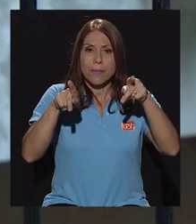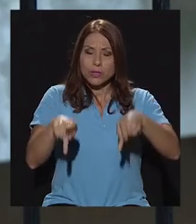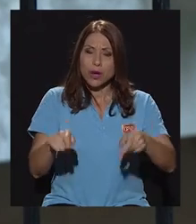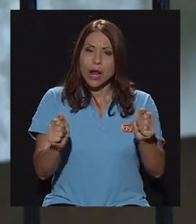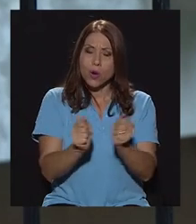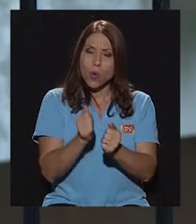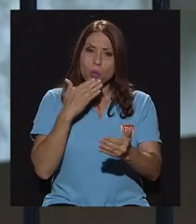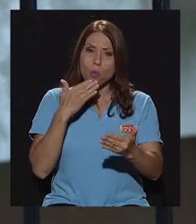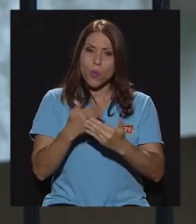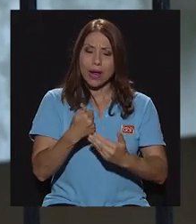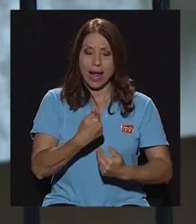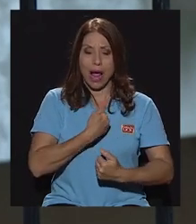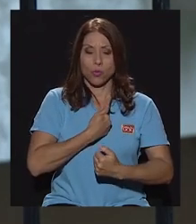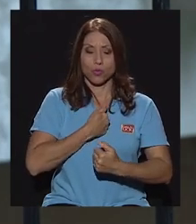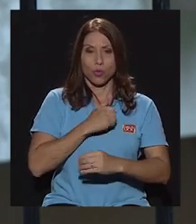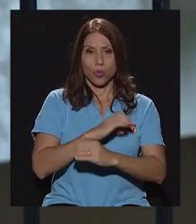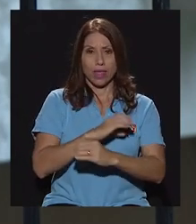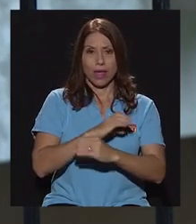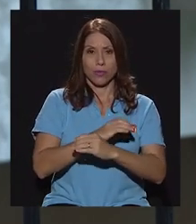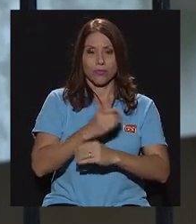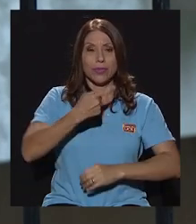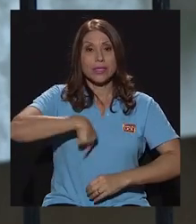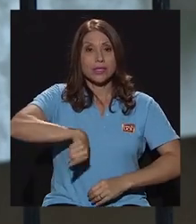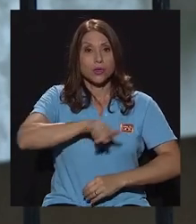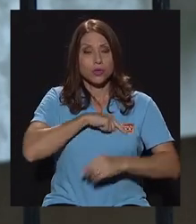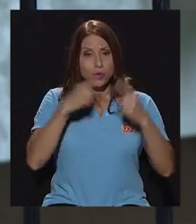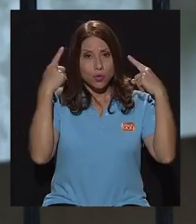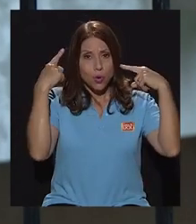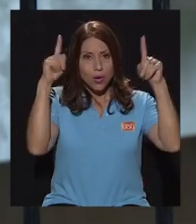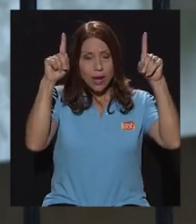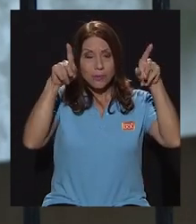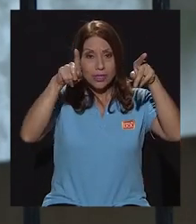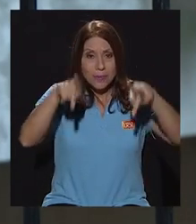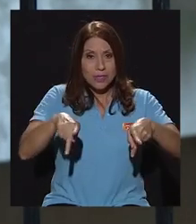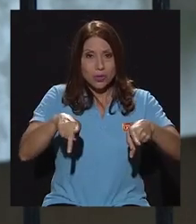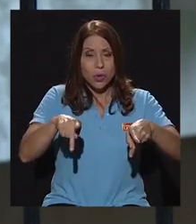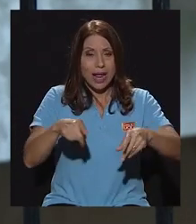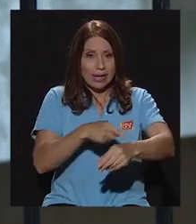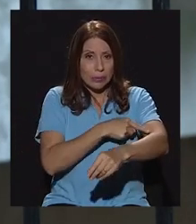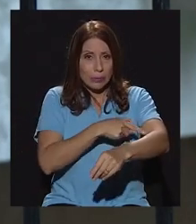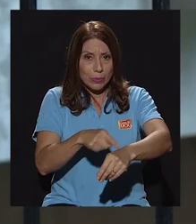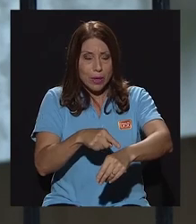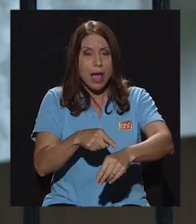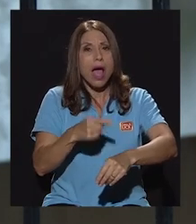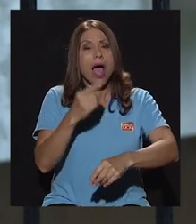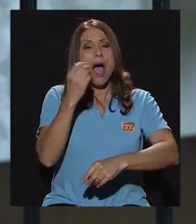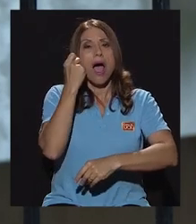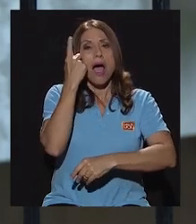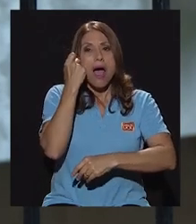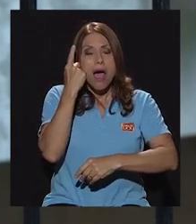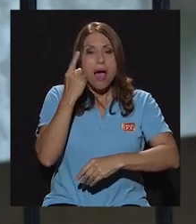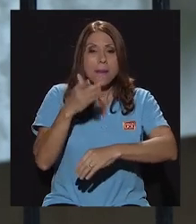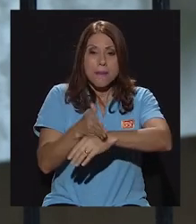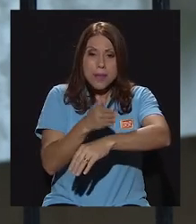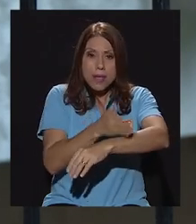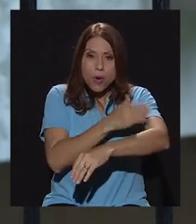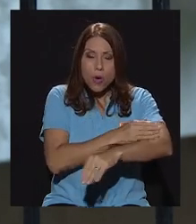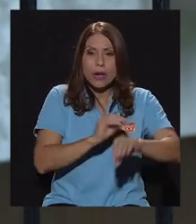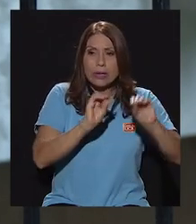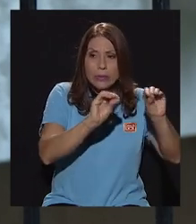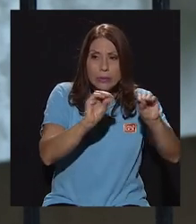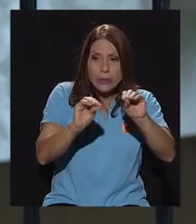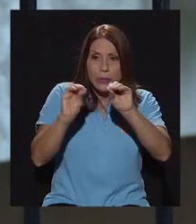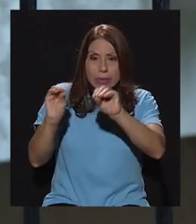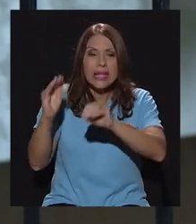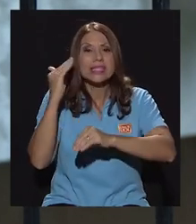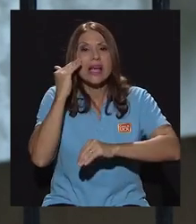un buen autocuidado. Si nosotros logramos educar a esa población y logramos ir mejorando esas destrezas de cuidado